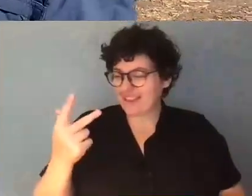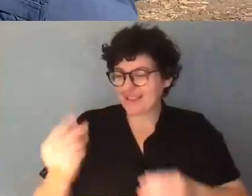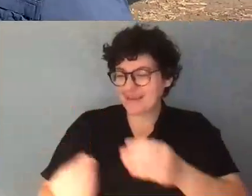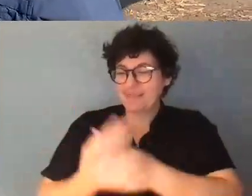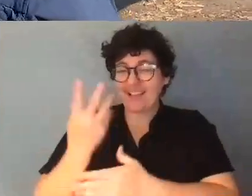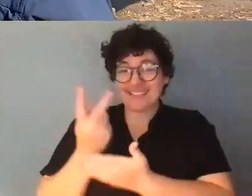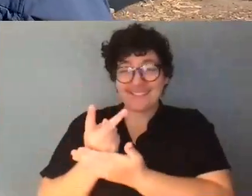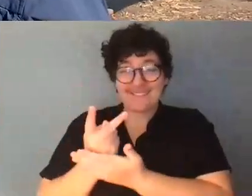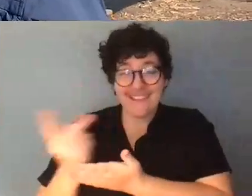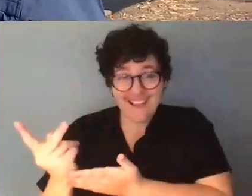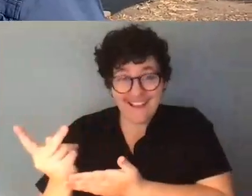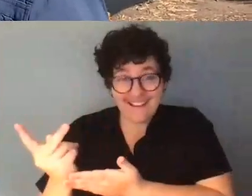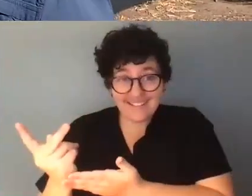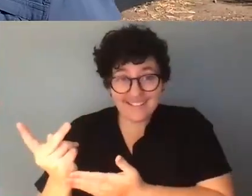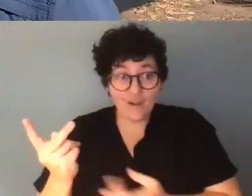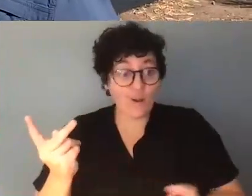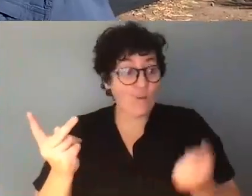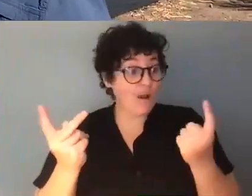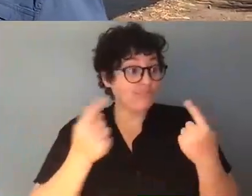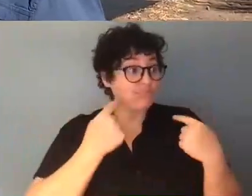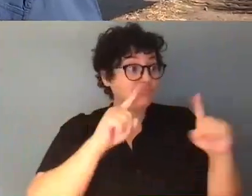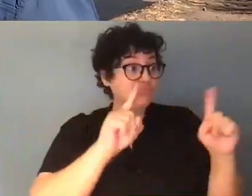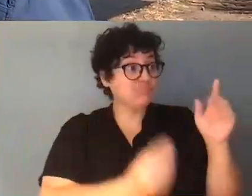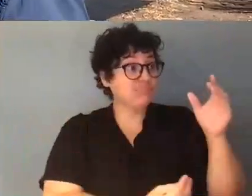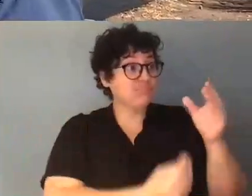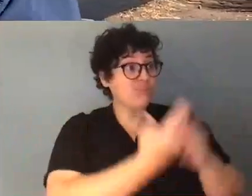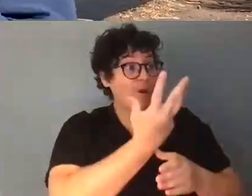fallaba tres tipos de plantas